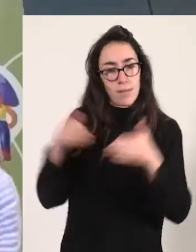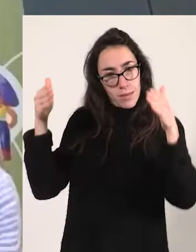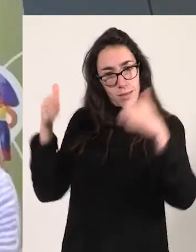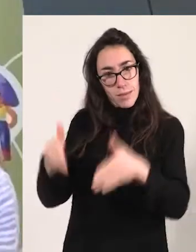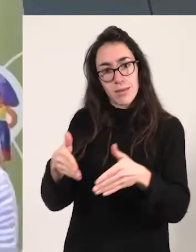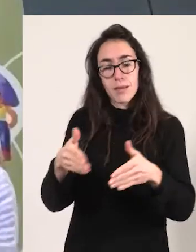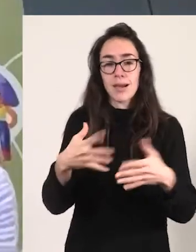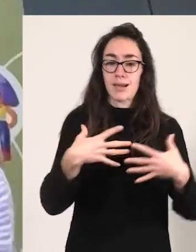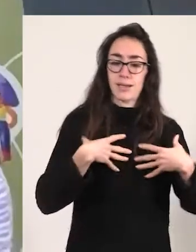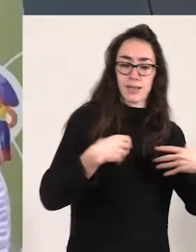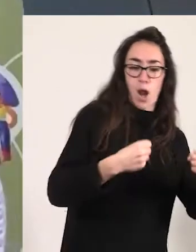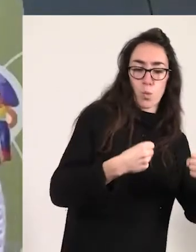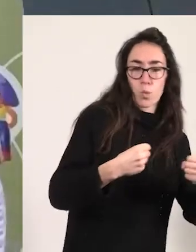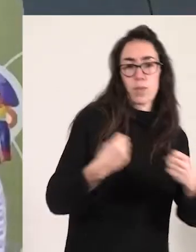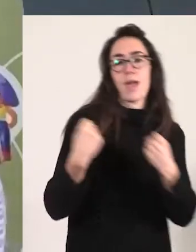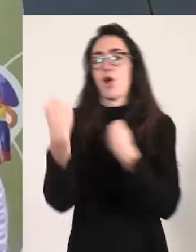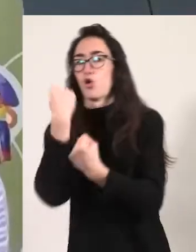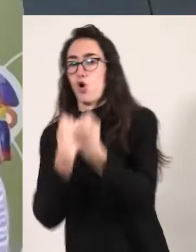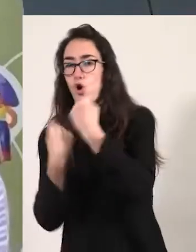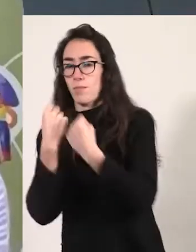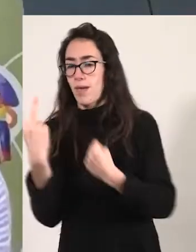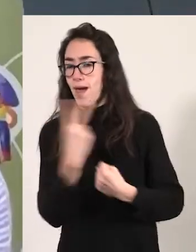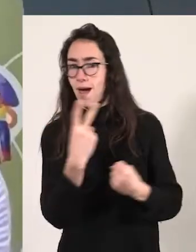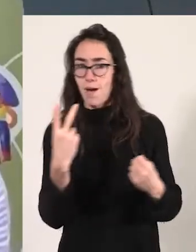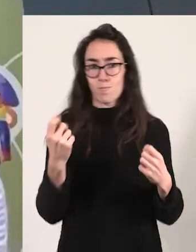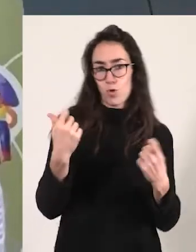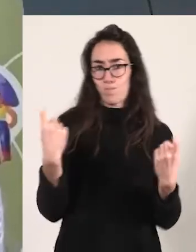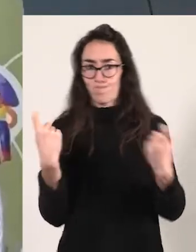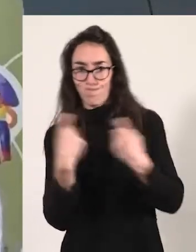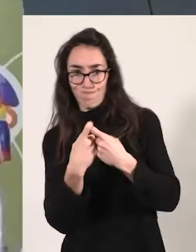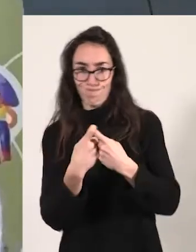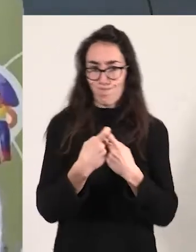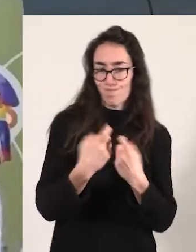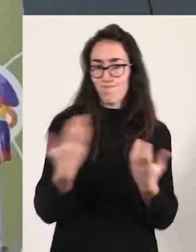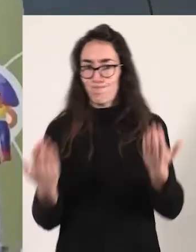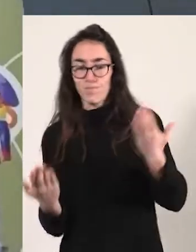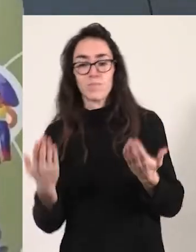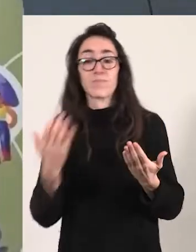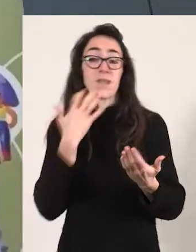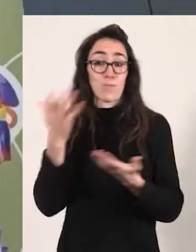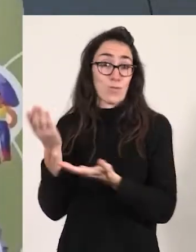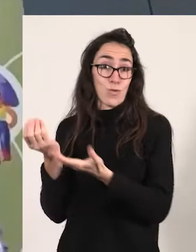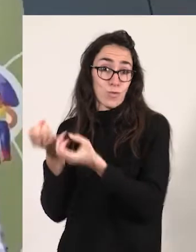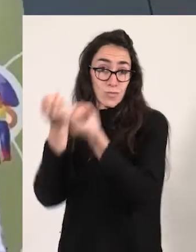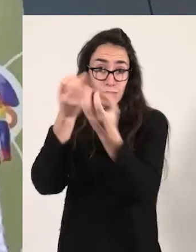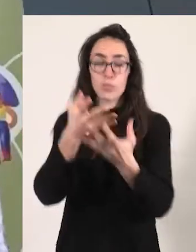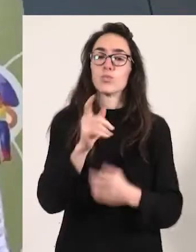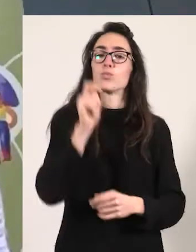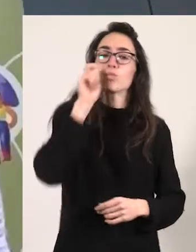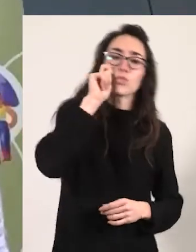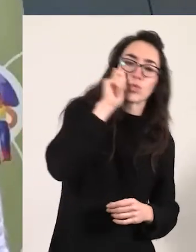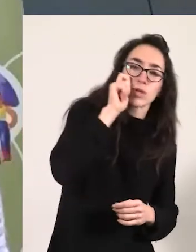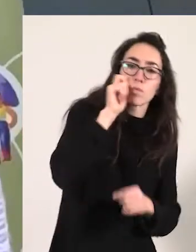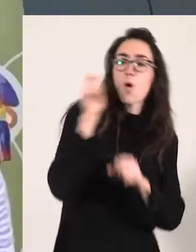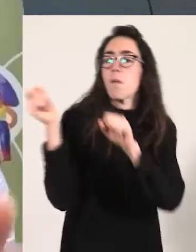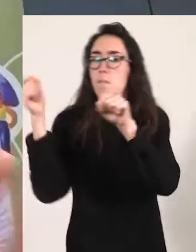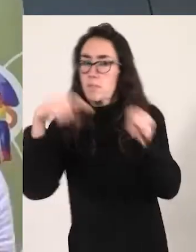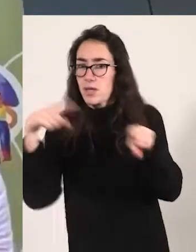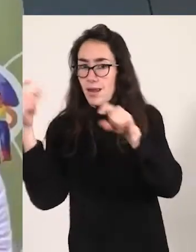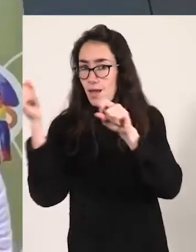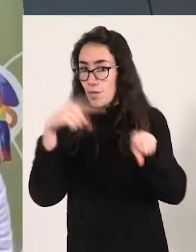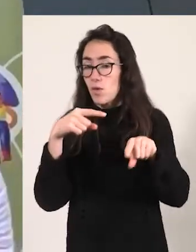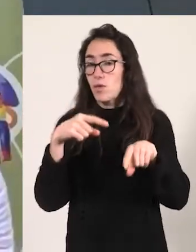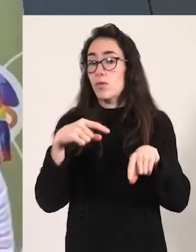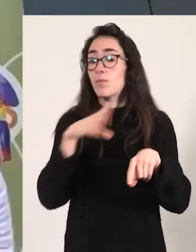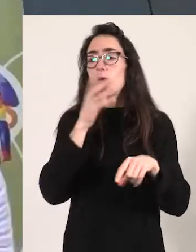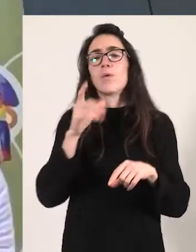comentando, Lucía, porque está ahí ese debate, salud frente a economía. Y el ejemplo es el que has puesto tú y es un contraste informativo fantástico, ¿no? Tenemos